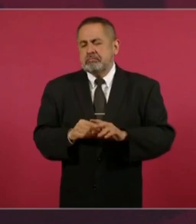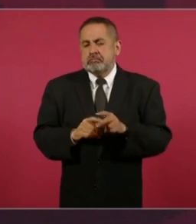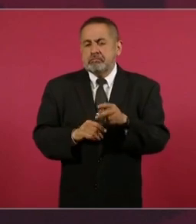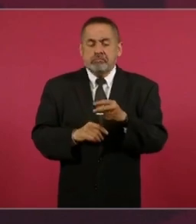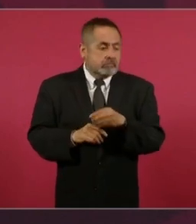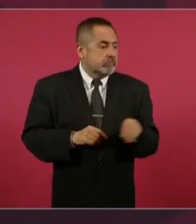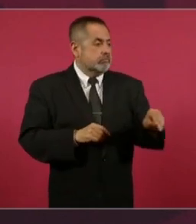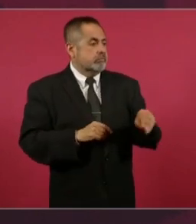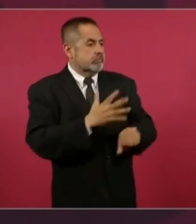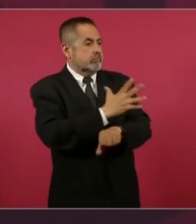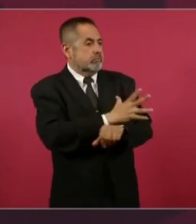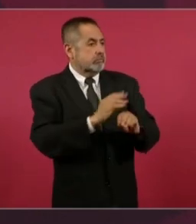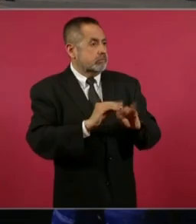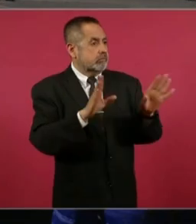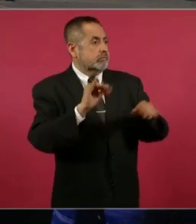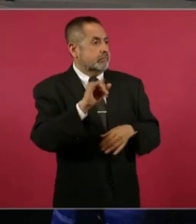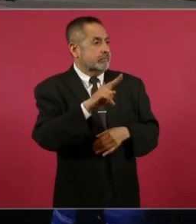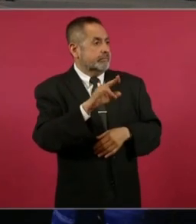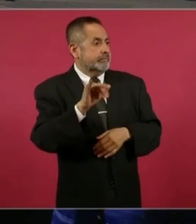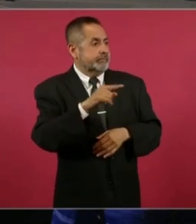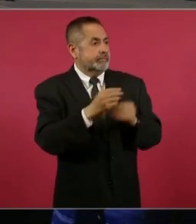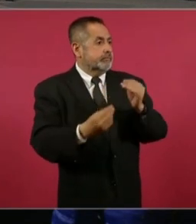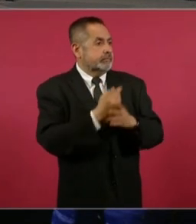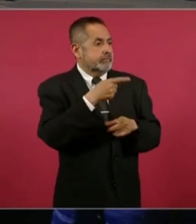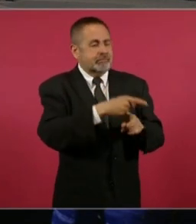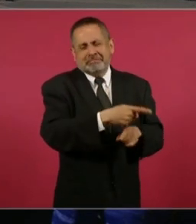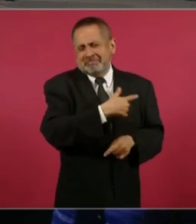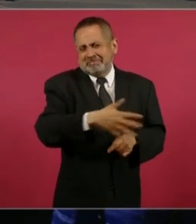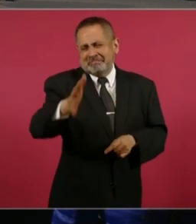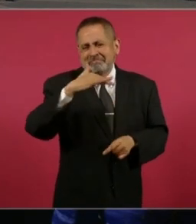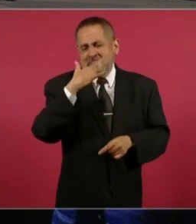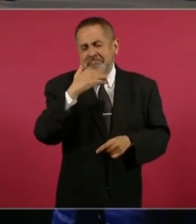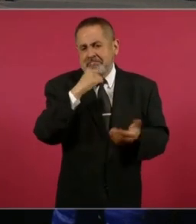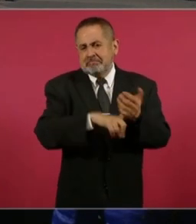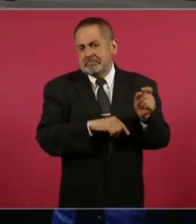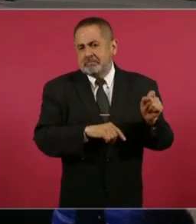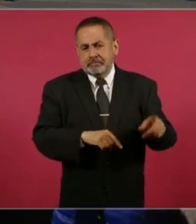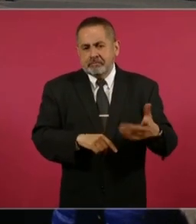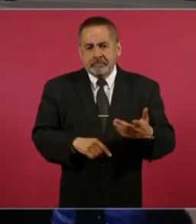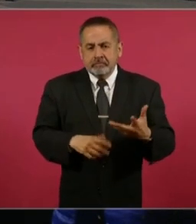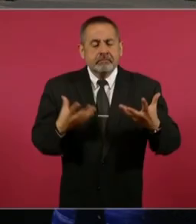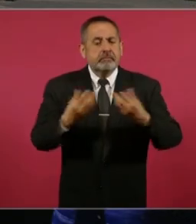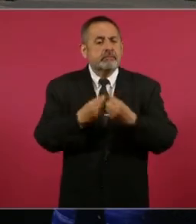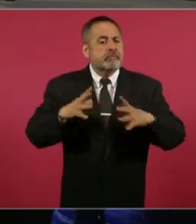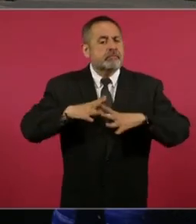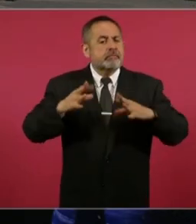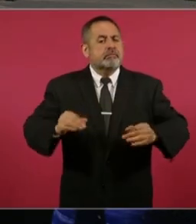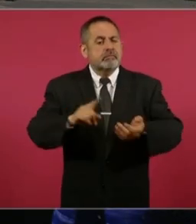del instituto de la transparencia y desde que nace con